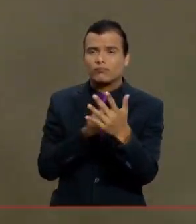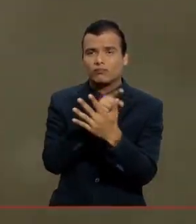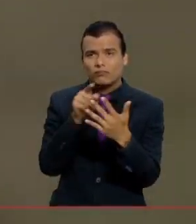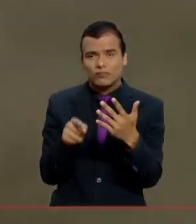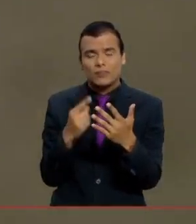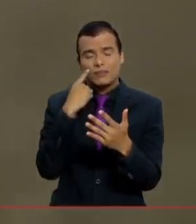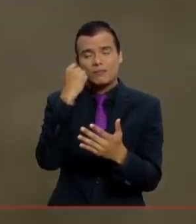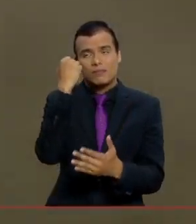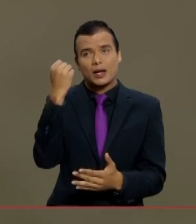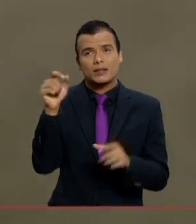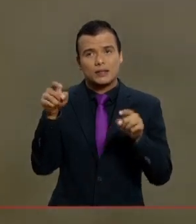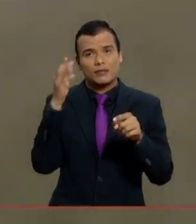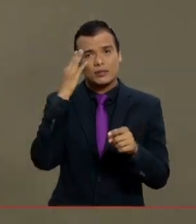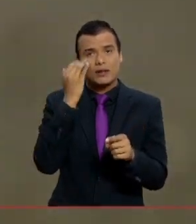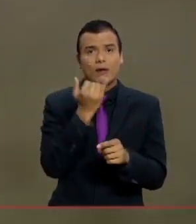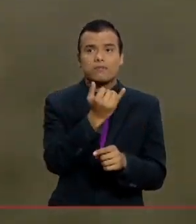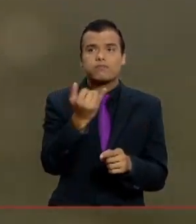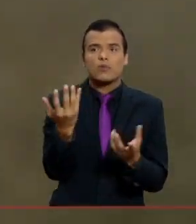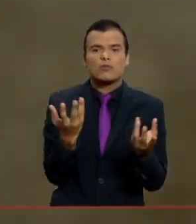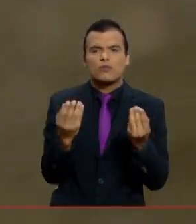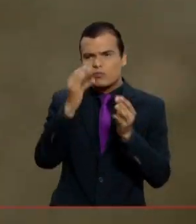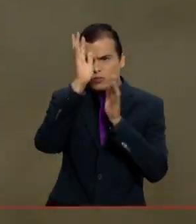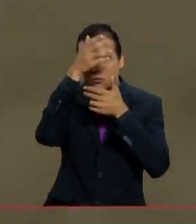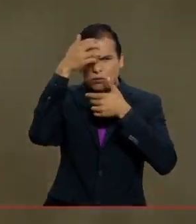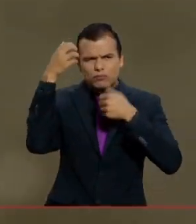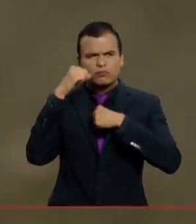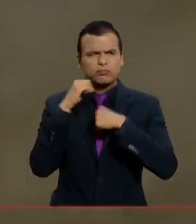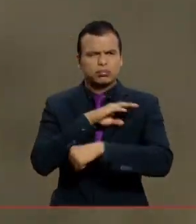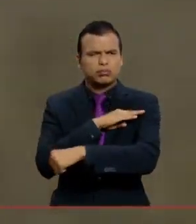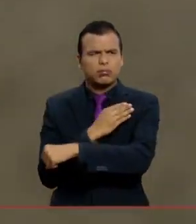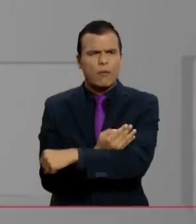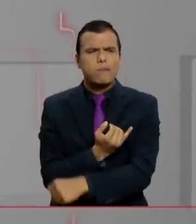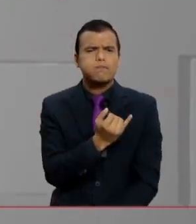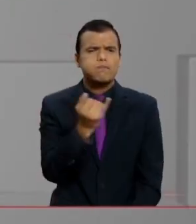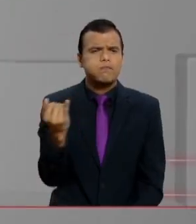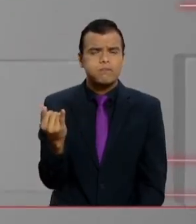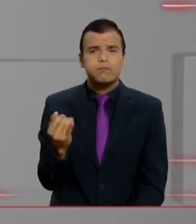se sale más de control, mientras que los grupos armados siguen tomando fuerza.